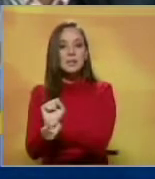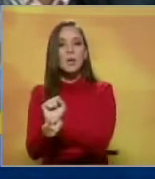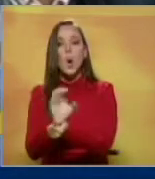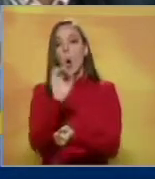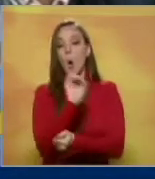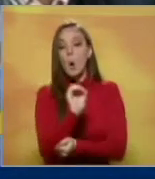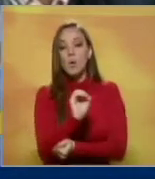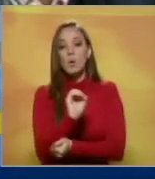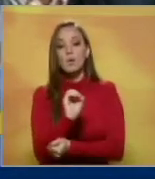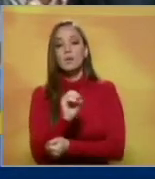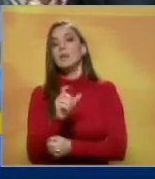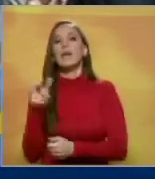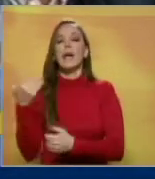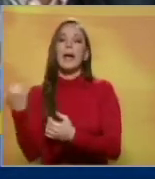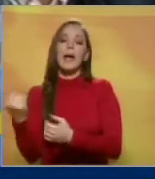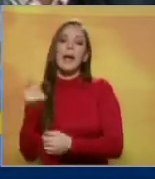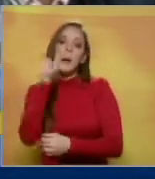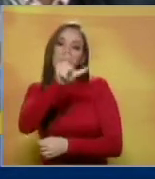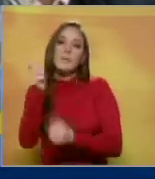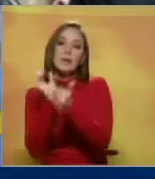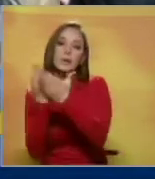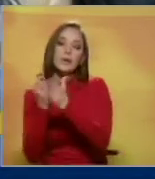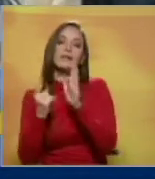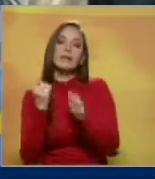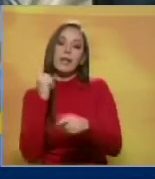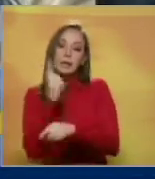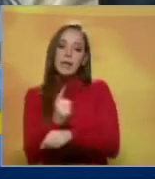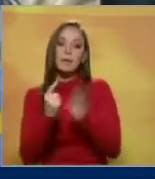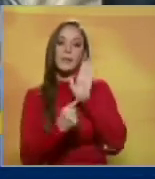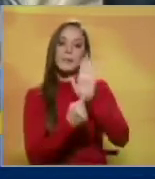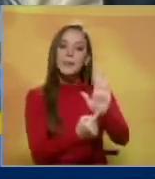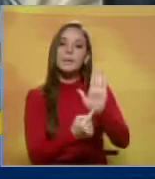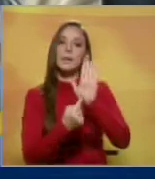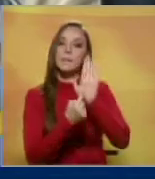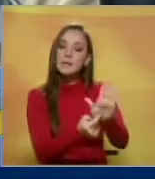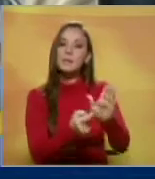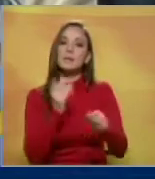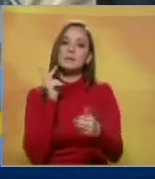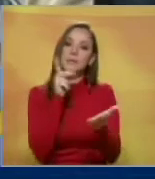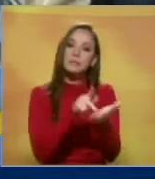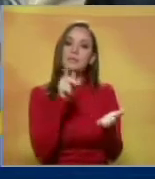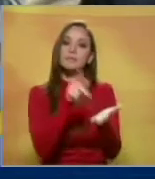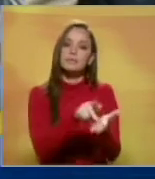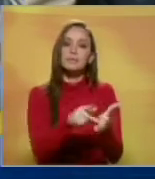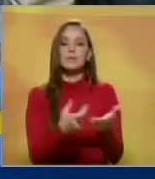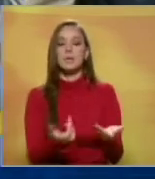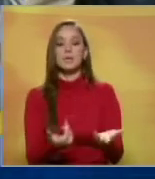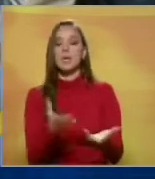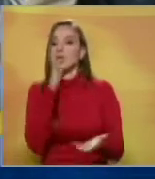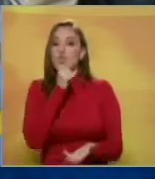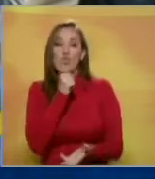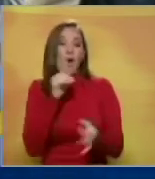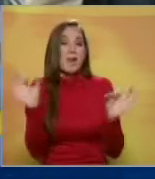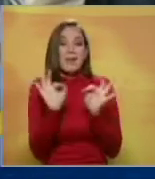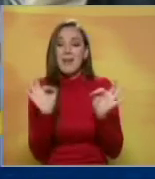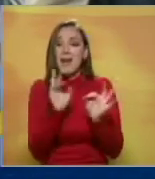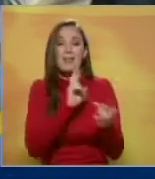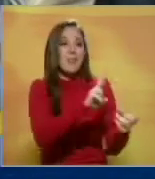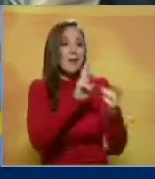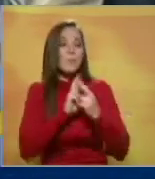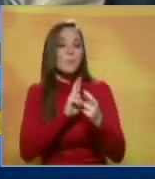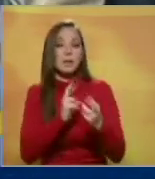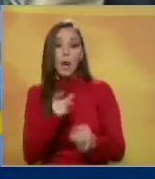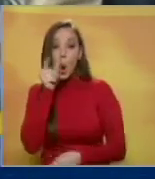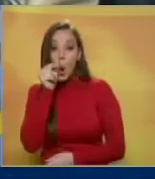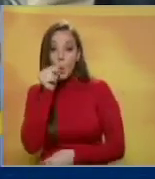a proceso y no hay respuestas nuevas con relación a esto el dirigente de la